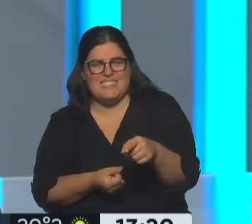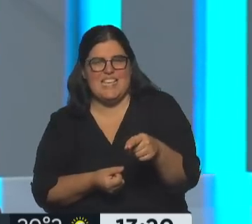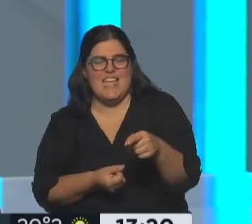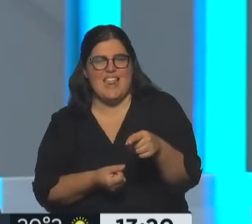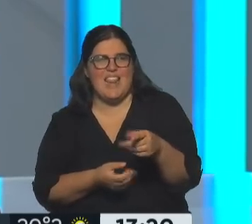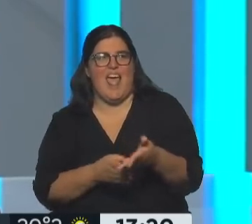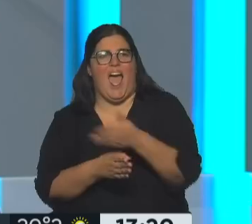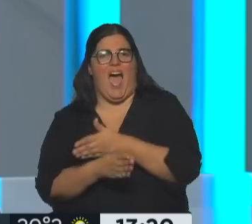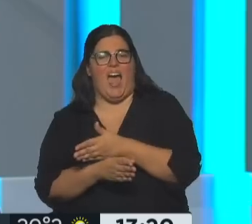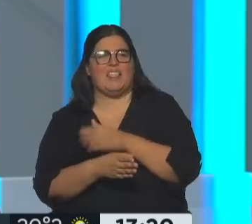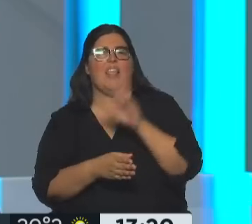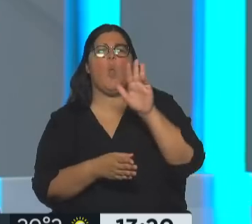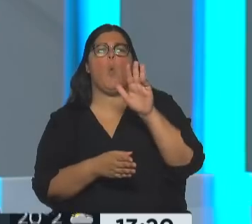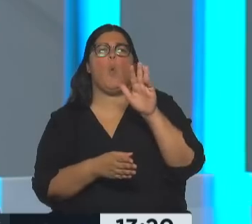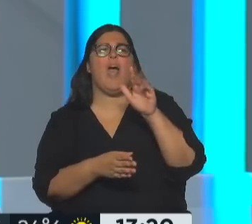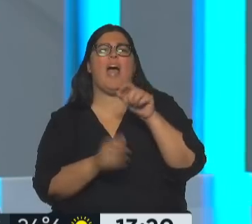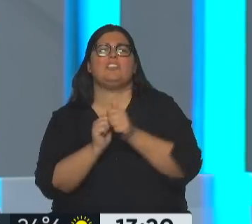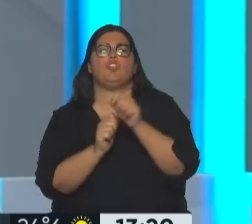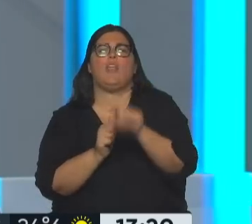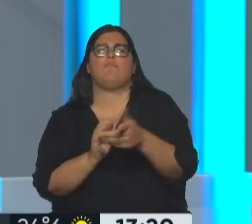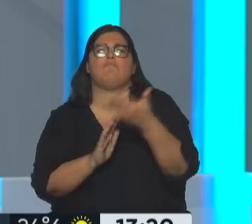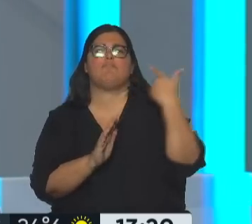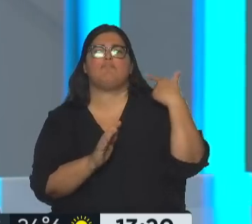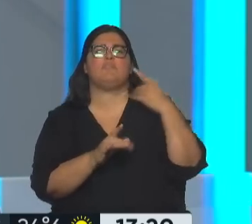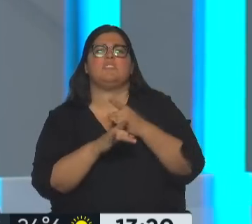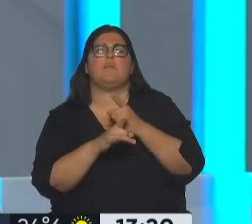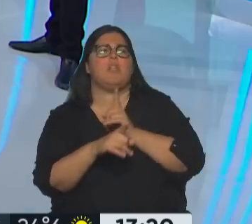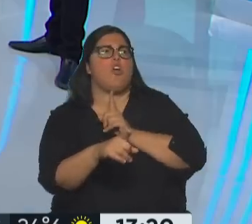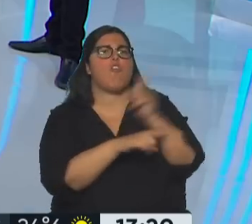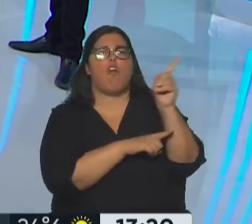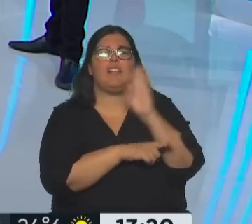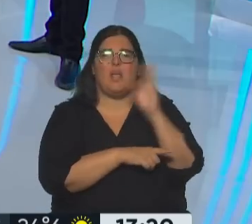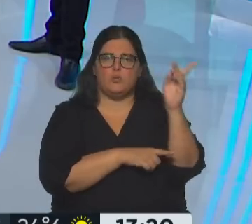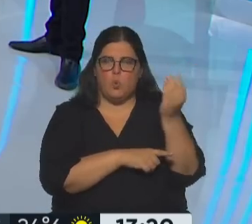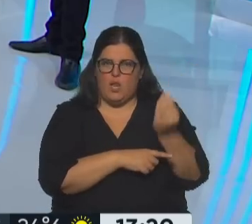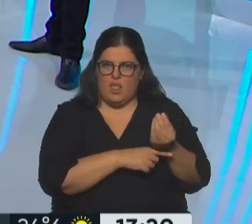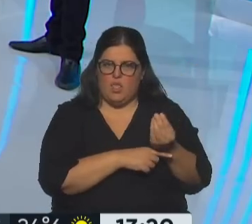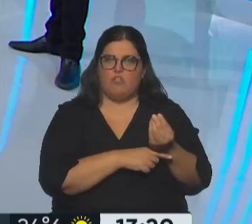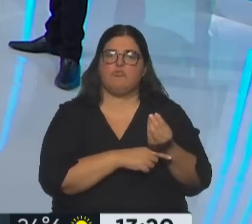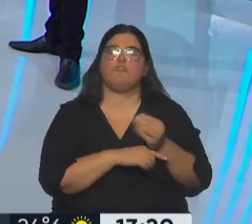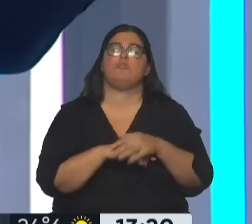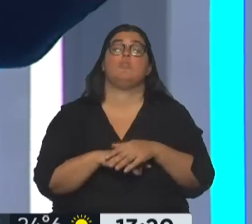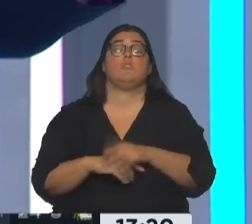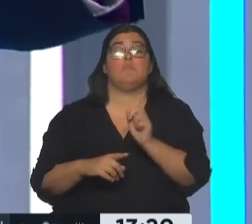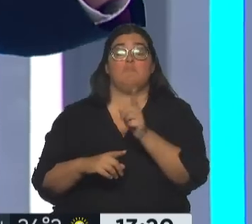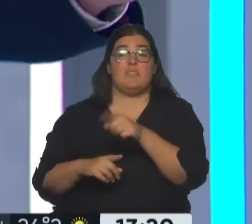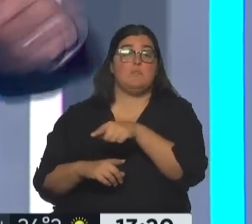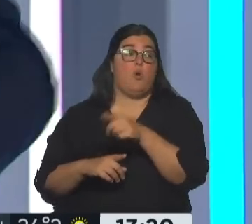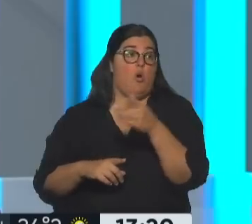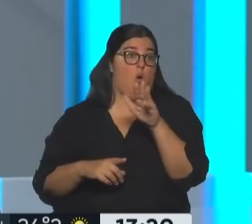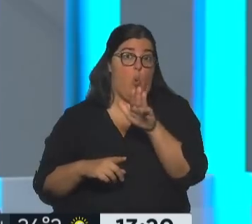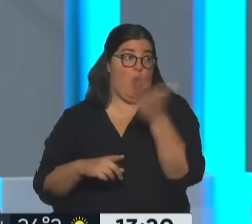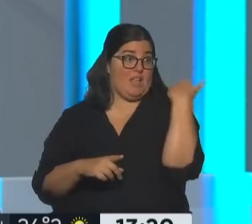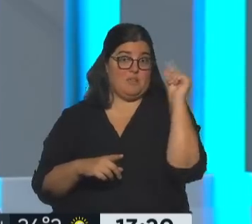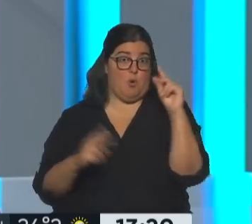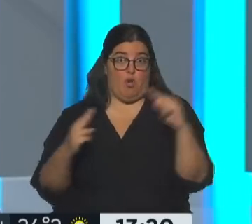Lula, y en varias partes de su discurso apuntó a Estados Unidos. Bueno, viene de mantener una bilateral con Biden, el propio Lula, no nos olvidemos, hace poco.